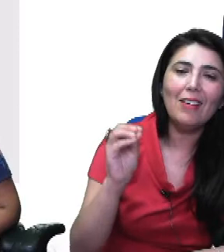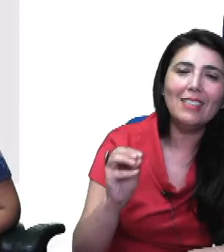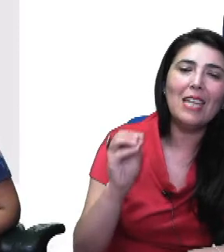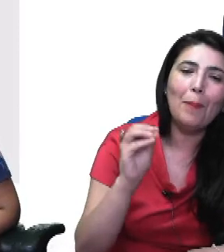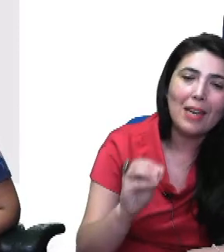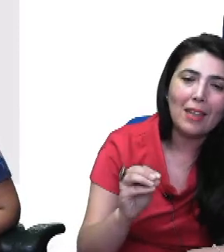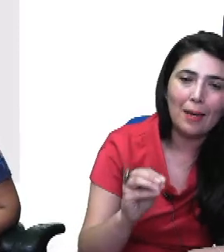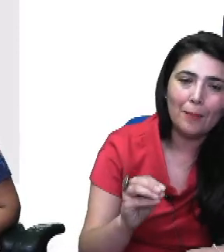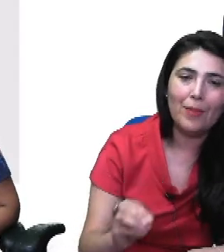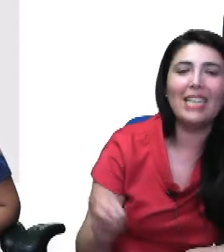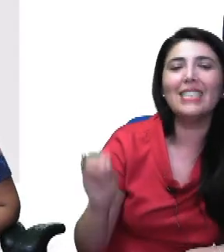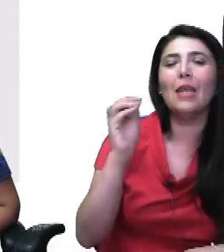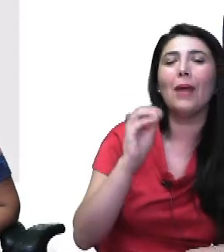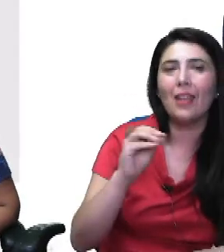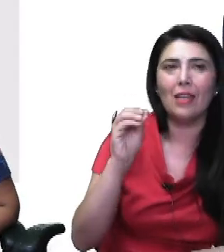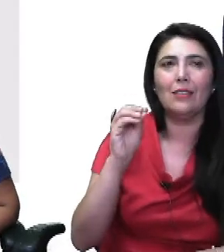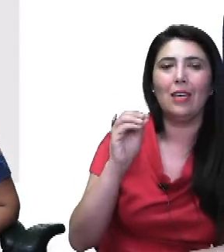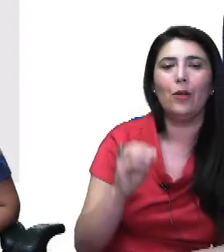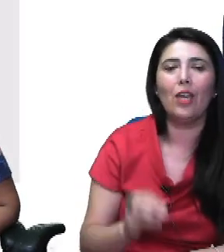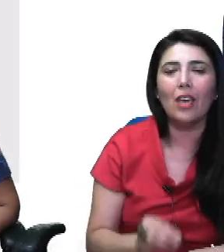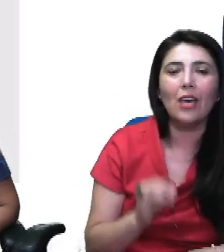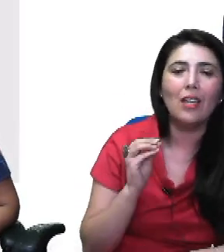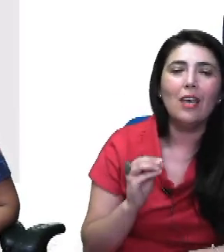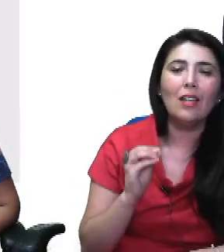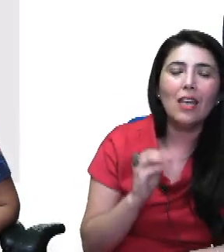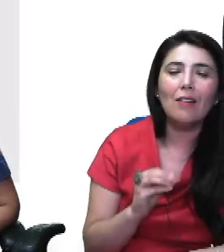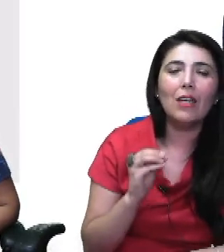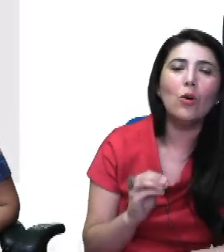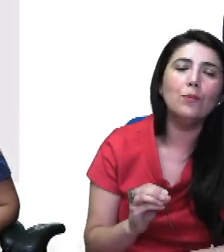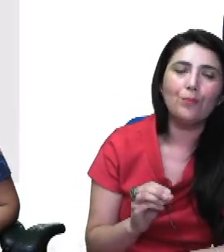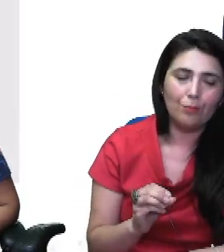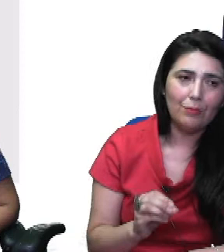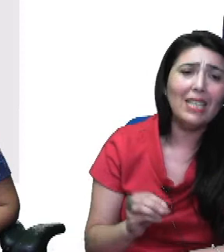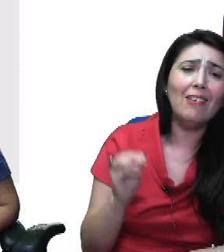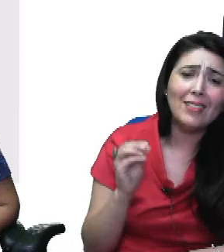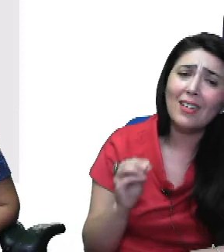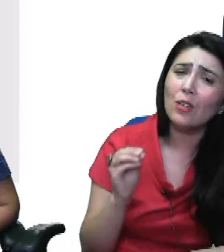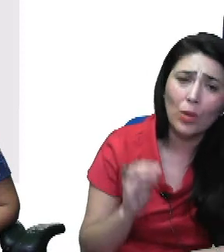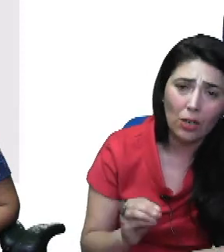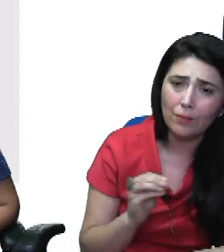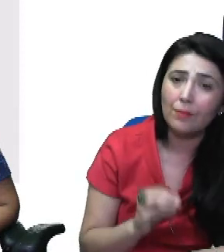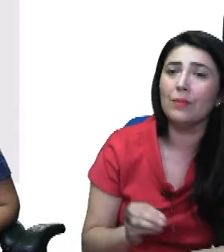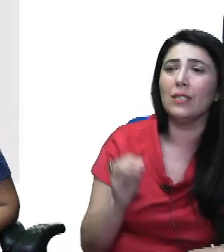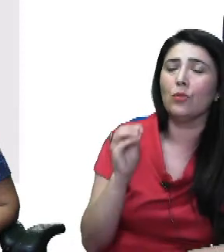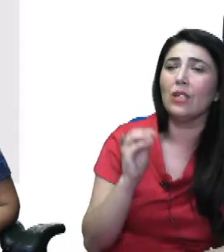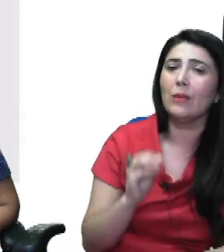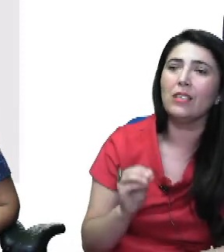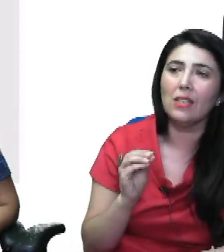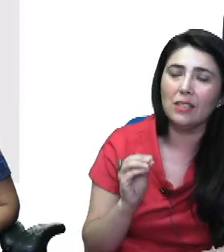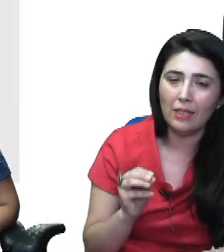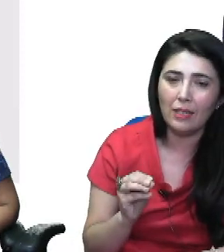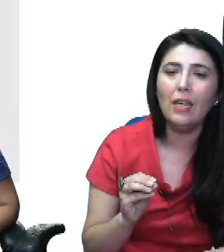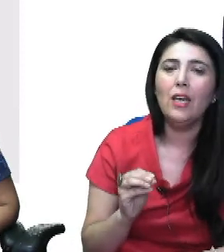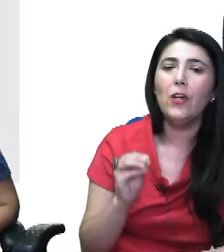está la vivencia de pérdida, el estrés de pérdida, dicen ellos, que tiene que ver con la vivencia de duelo. Las situaciones de